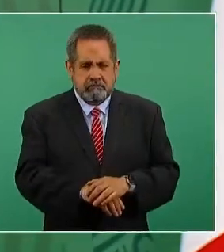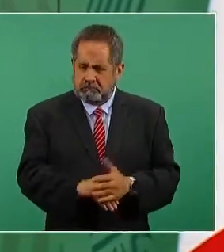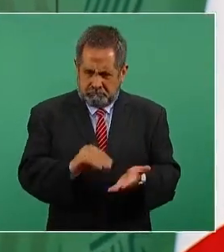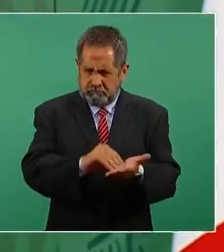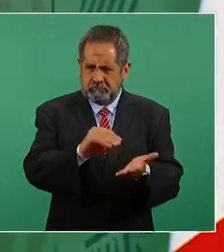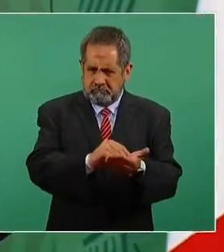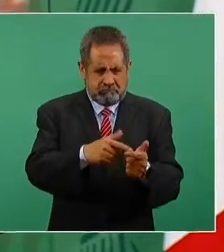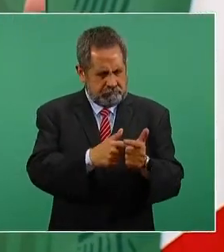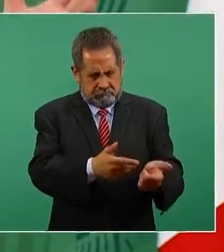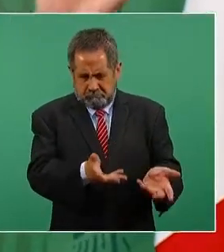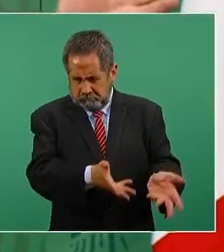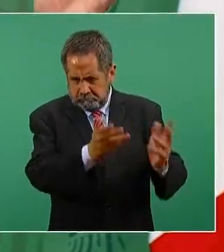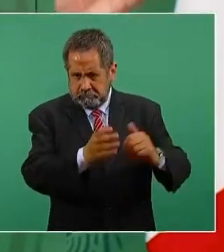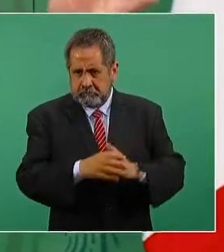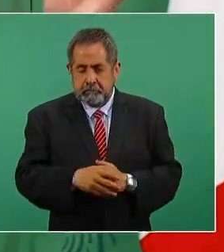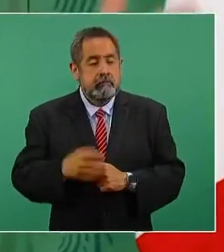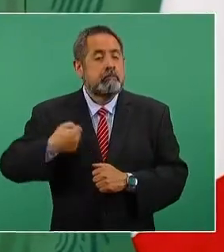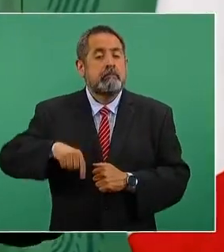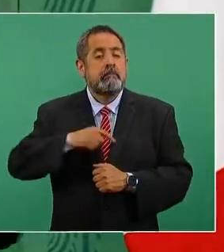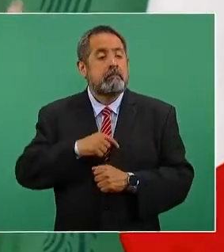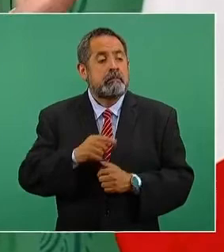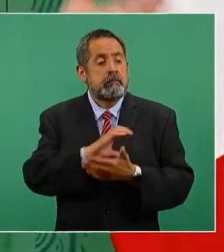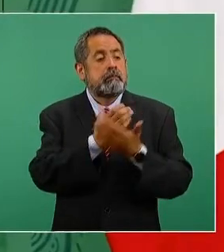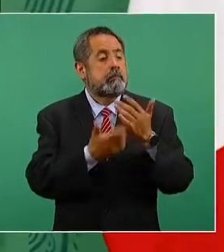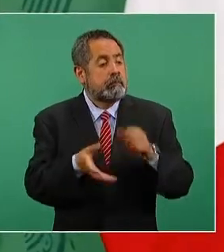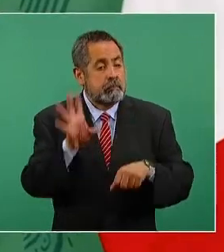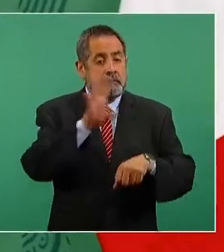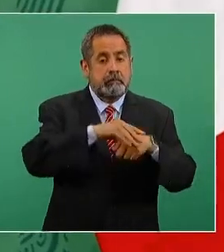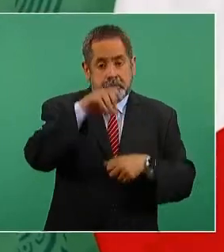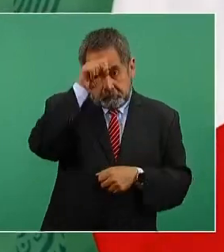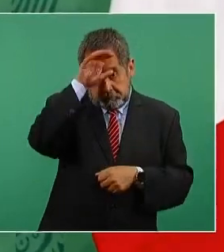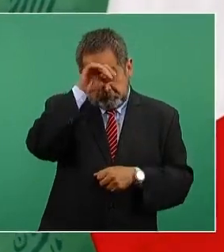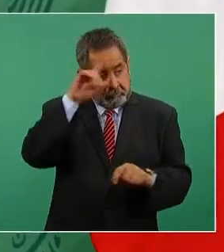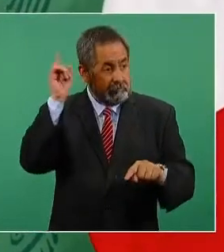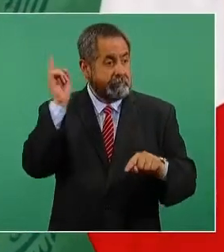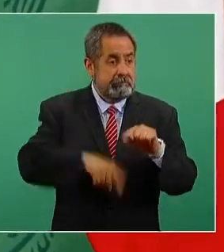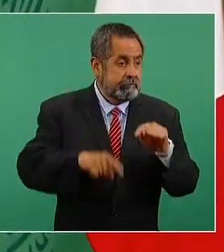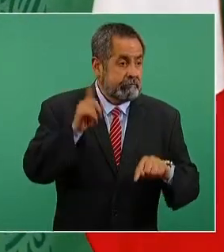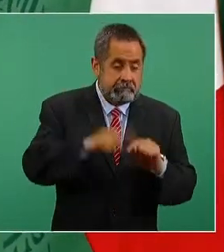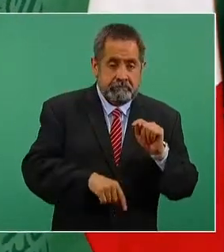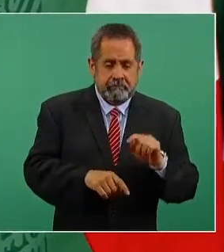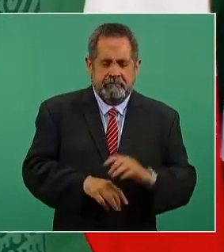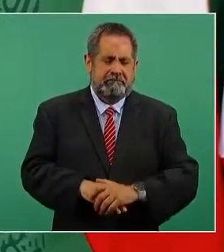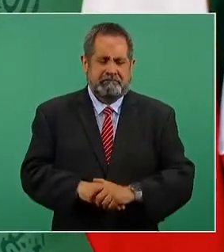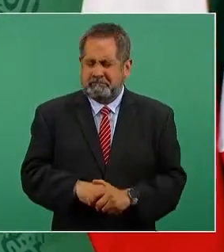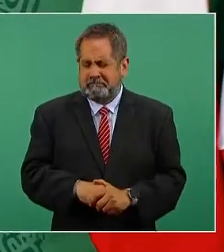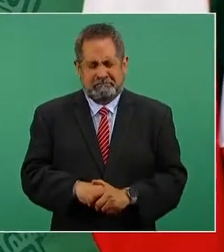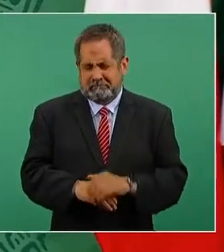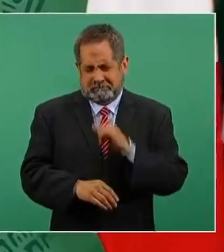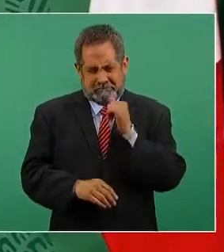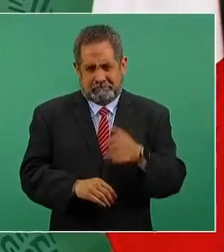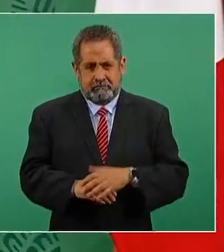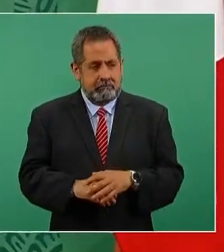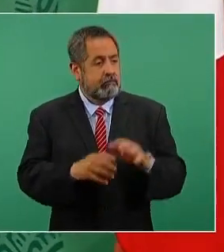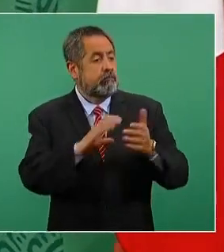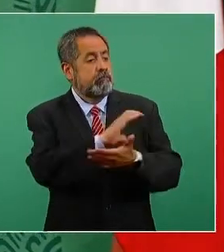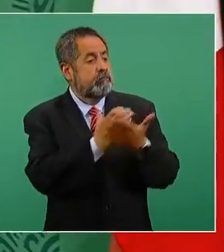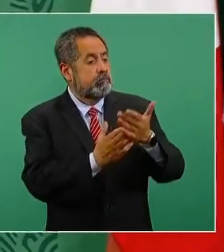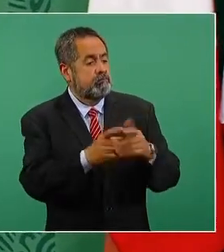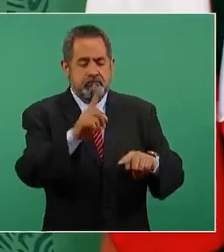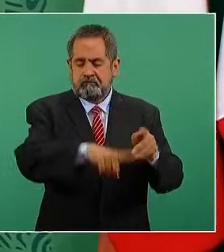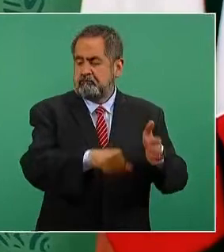Y no estamos quitando tampoco concesiones mineras, ni estamos cancelando